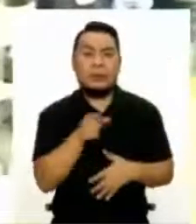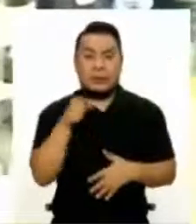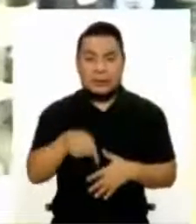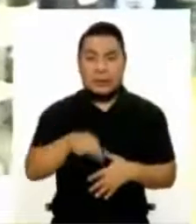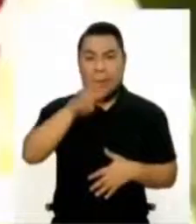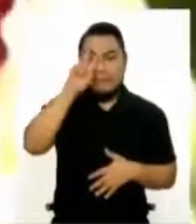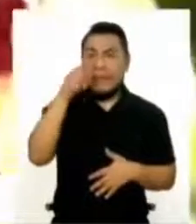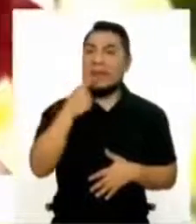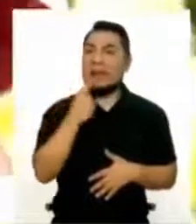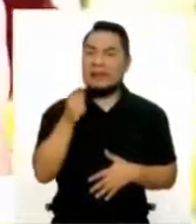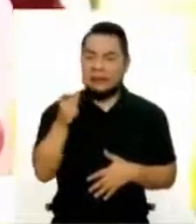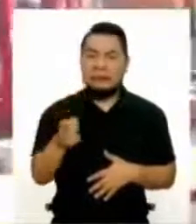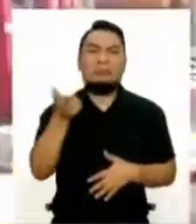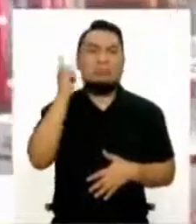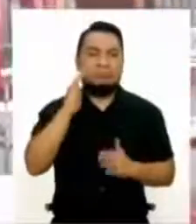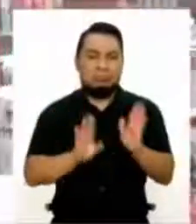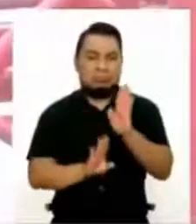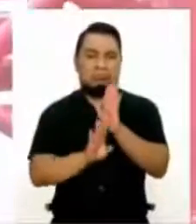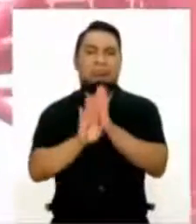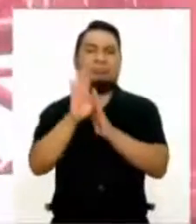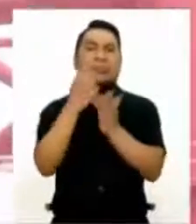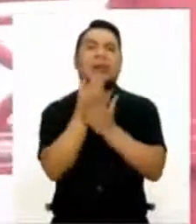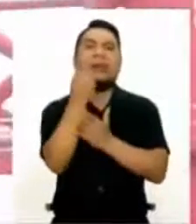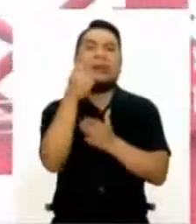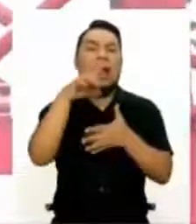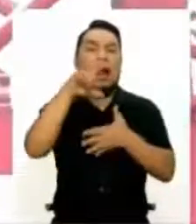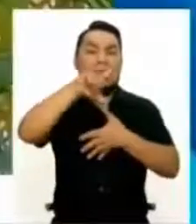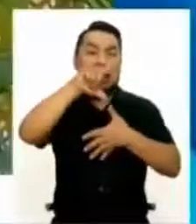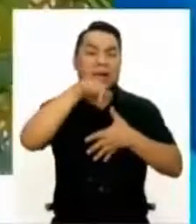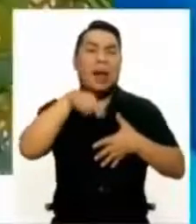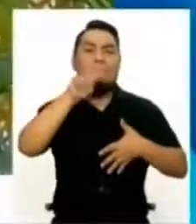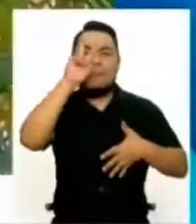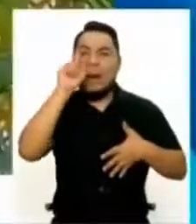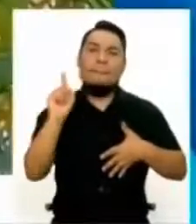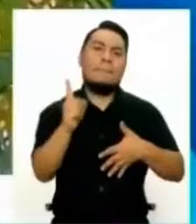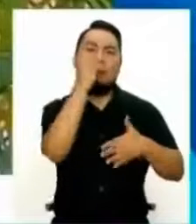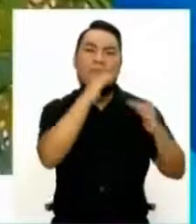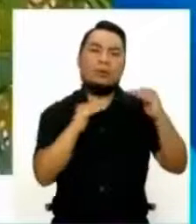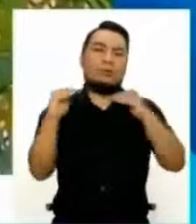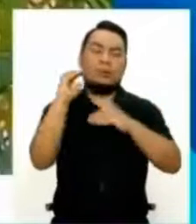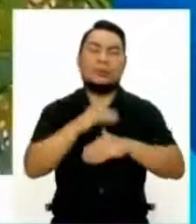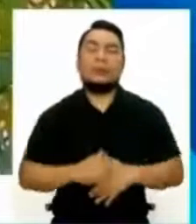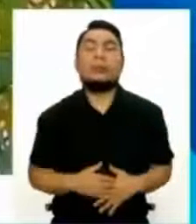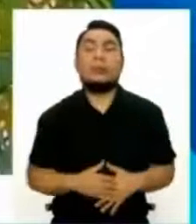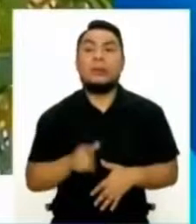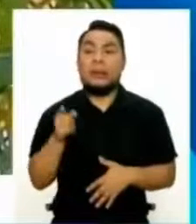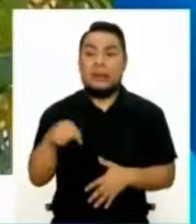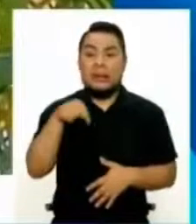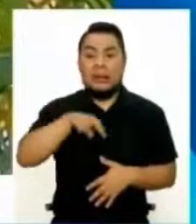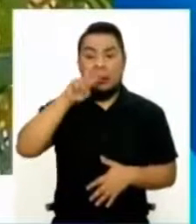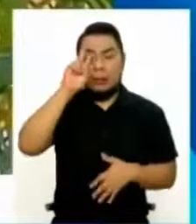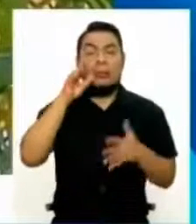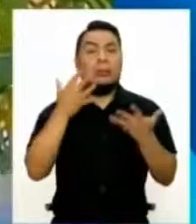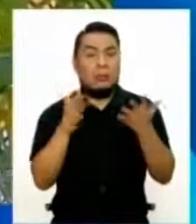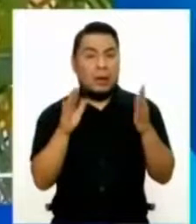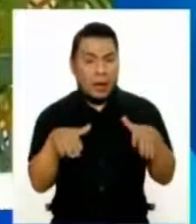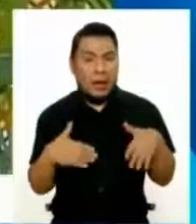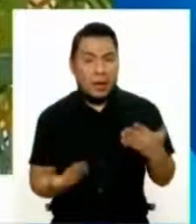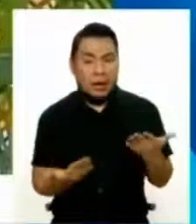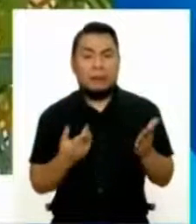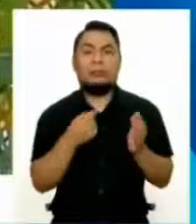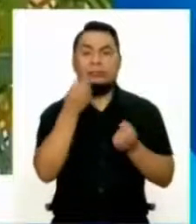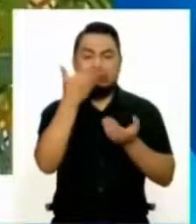Dijo que nuestro país habría liderado el crecimiento económico en América Latina. El PBI se estima